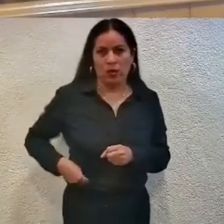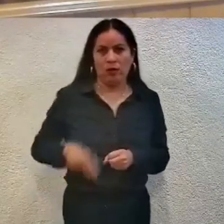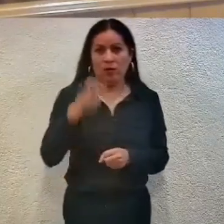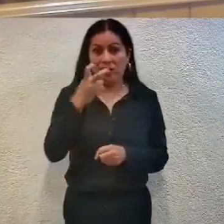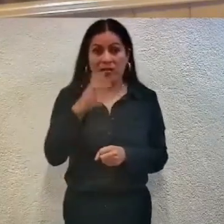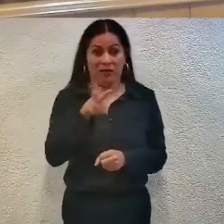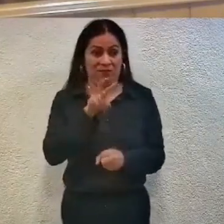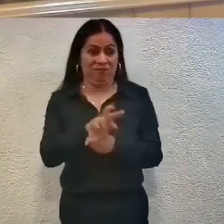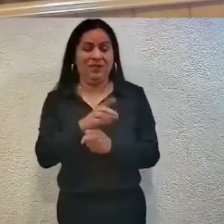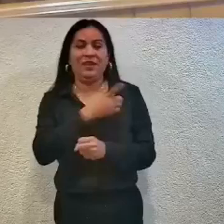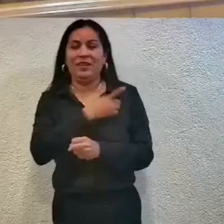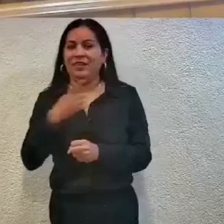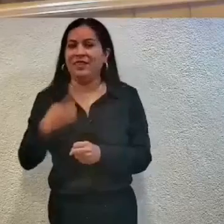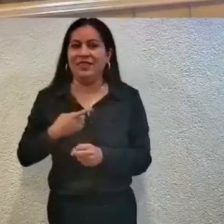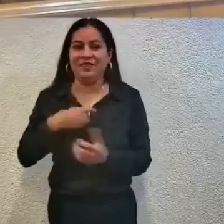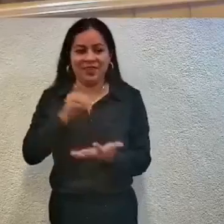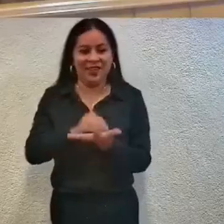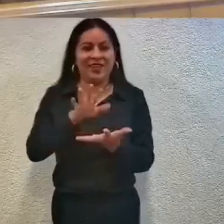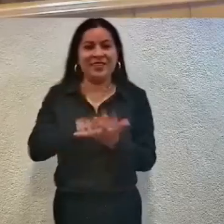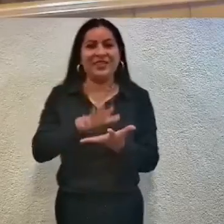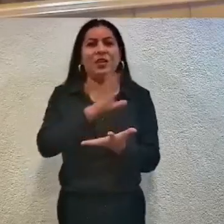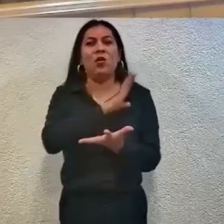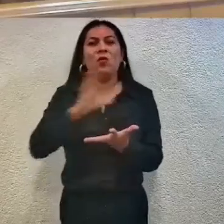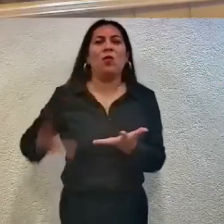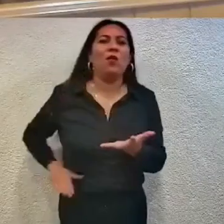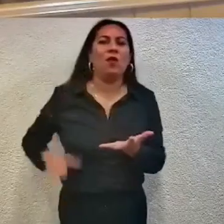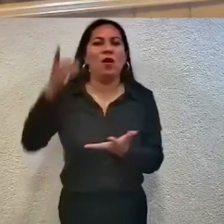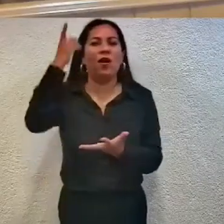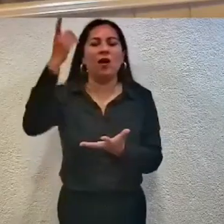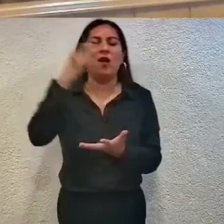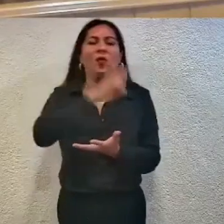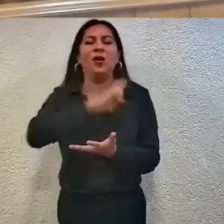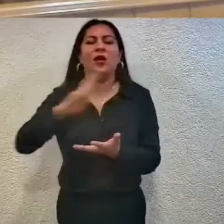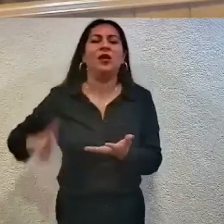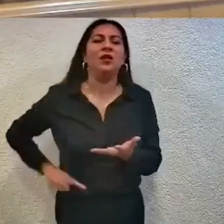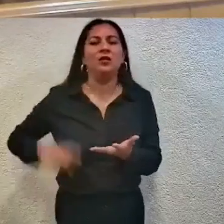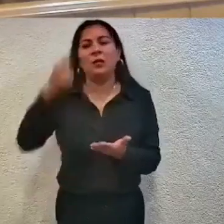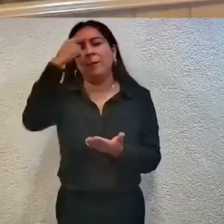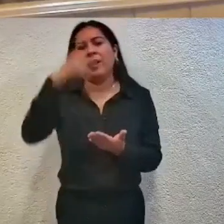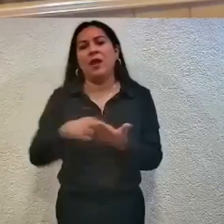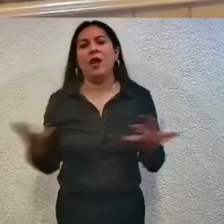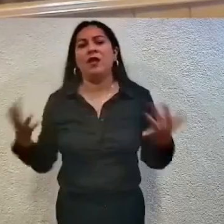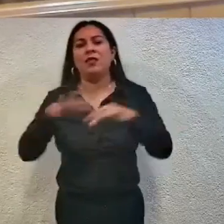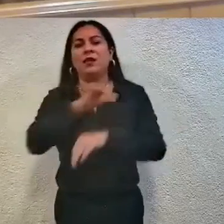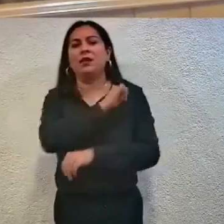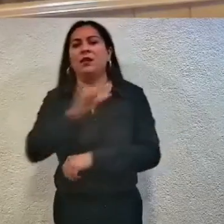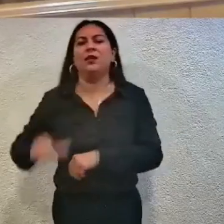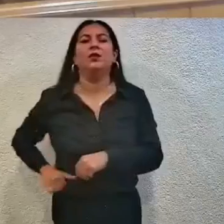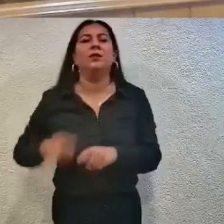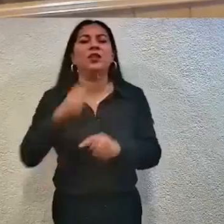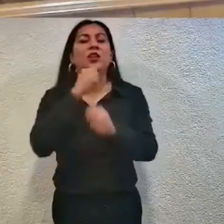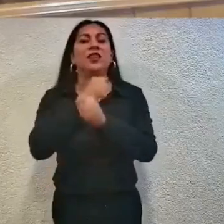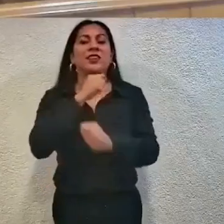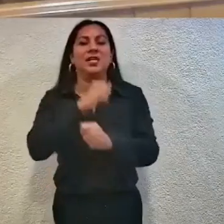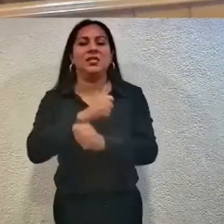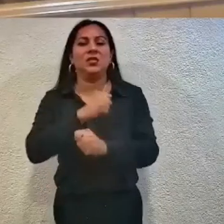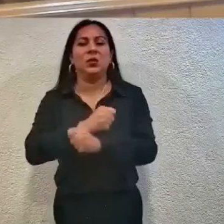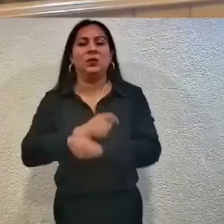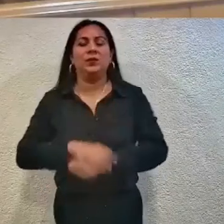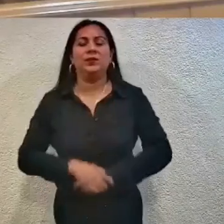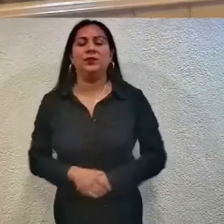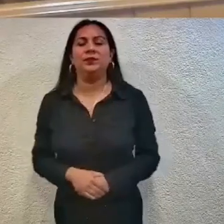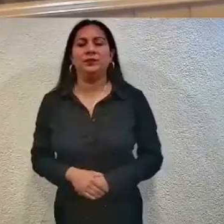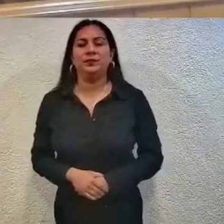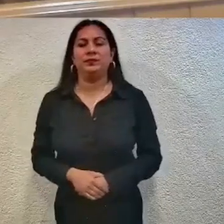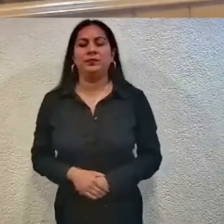invigilando, toda vez que es dicho ente político quien realizó el registro como candidato propietario a regidor para integrar el Ayuntamiento de